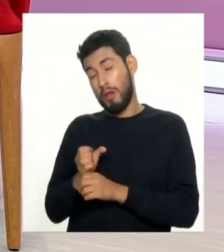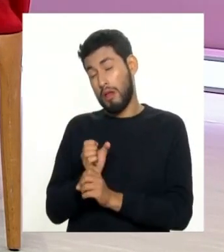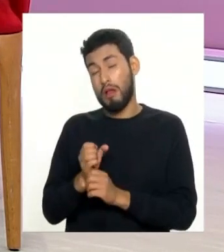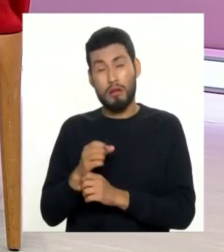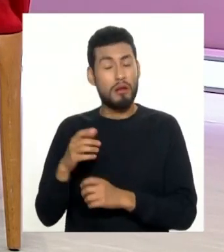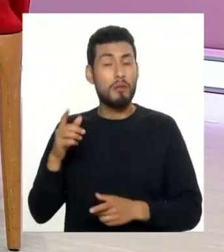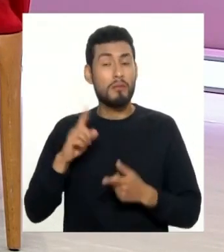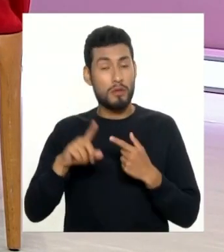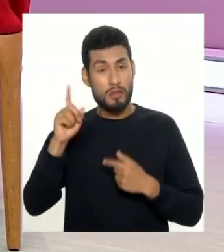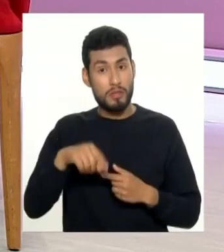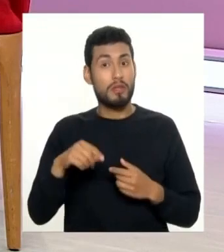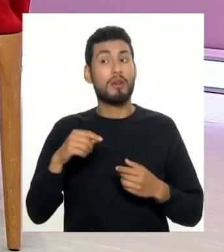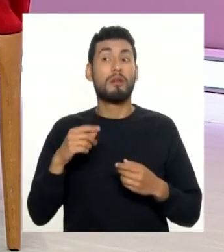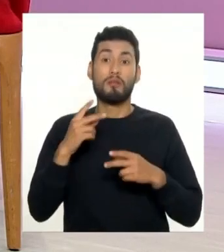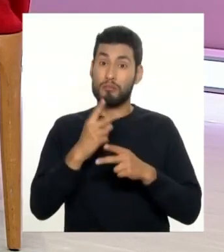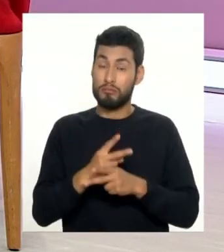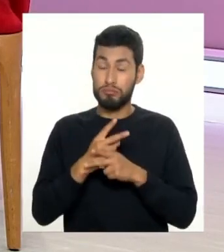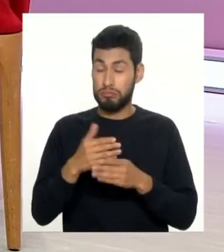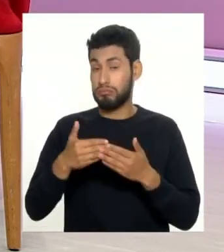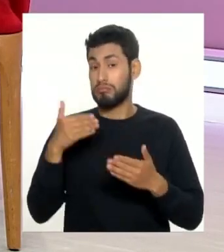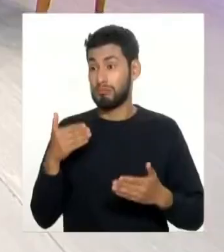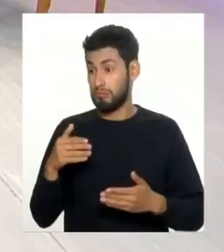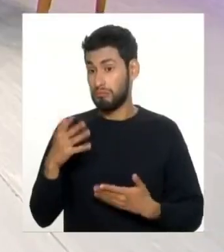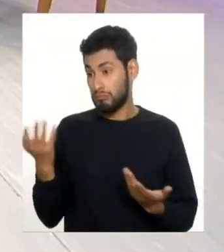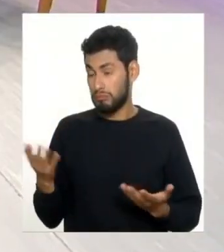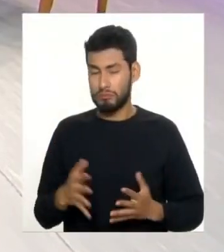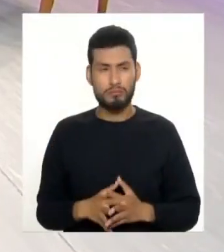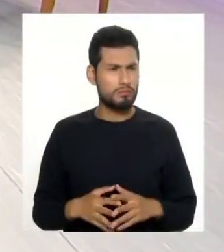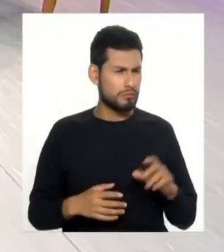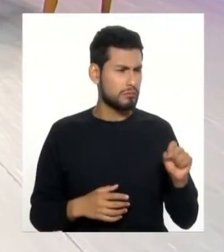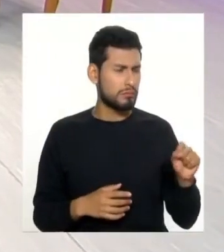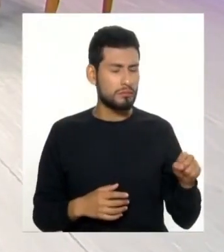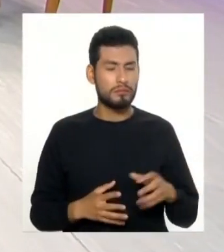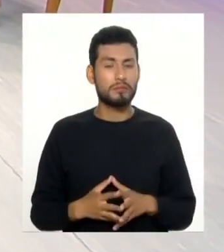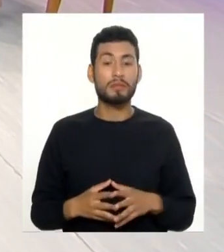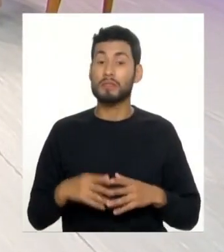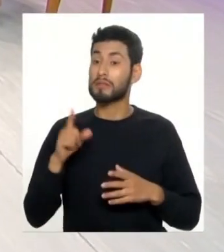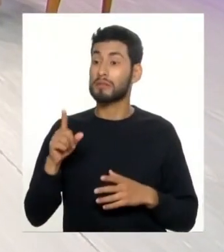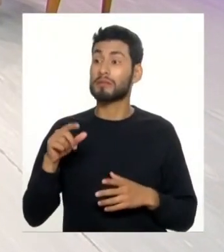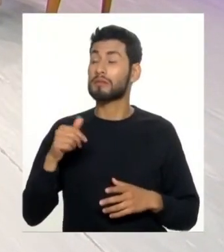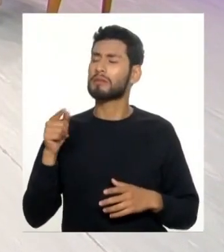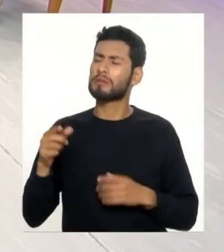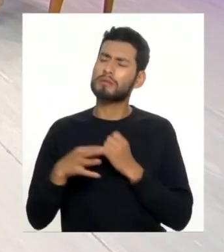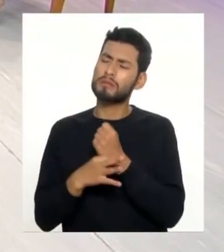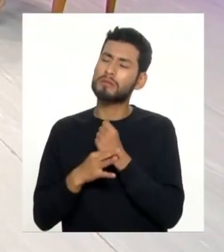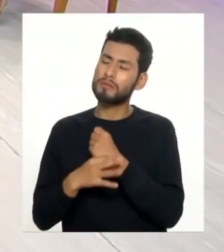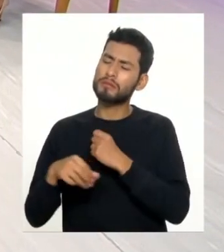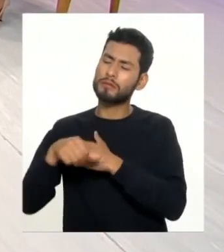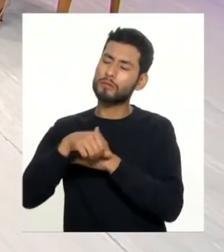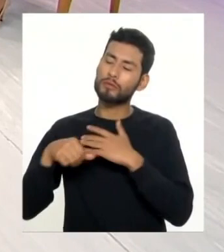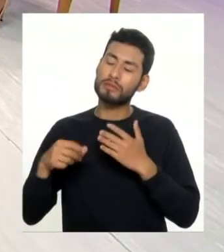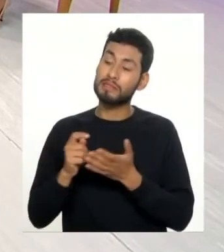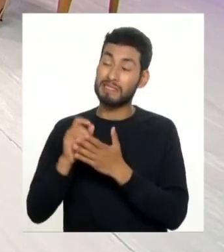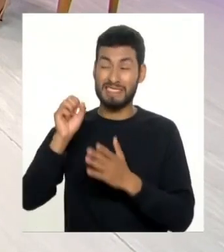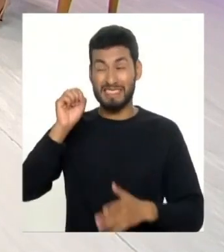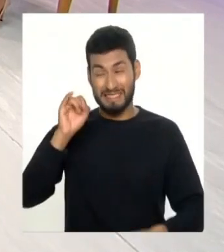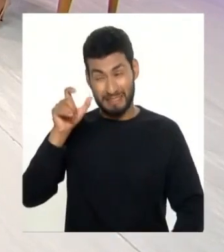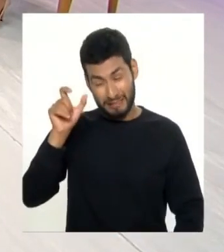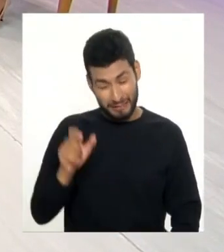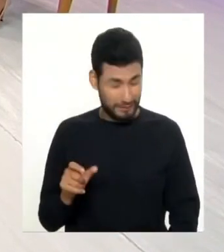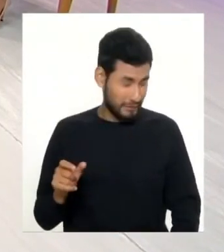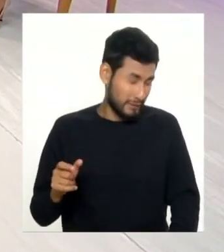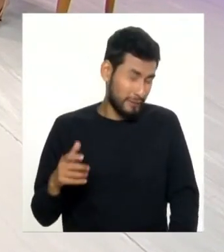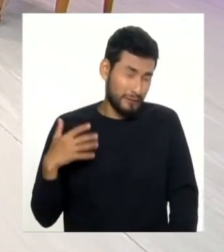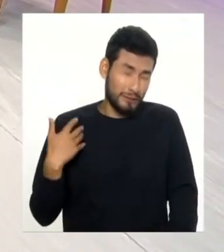que tomar medidas preventivas de todo caso, ¿no? Así es. Doctor, y ahora hablando de las cirugías del tratamiento, cuando ya el paciente no